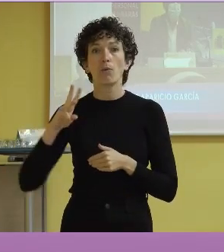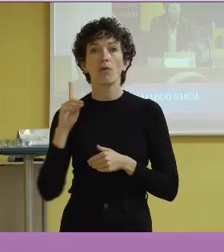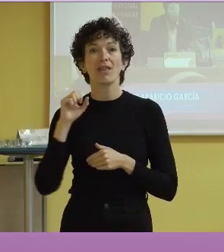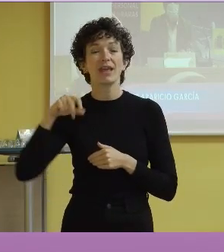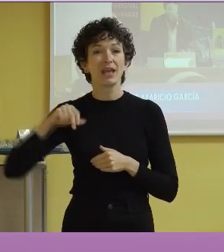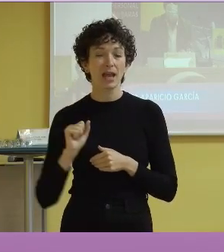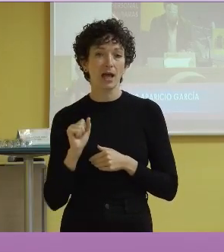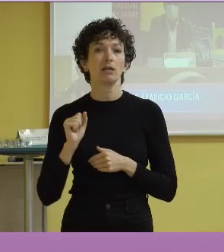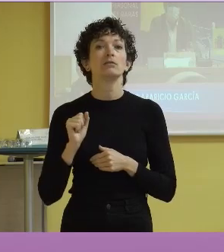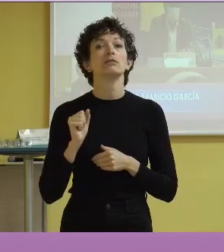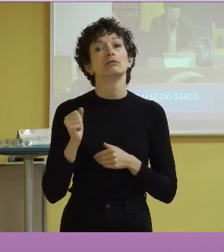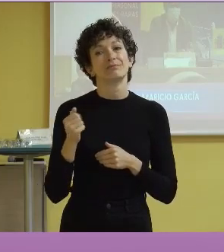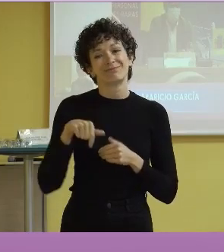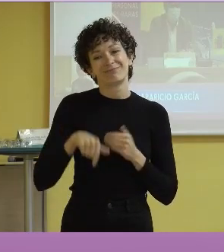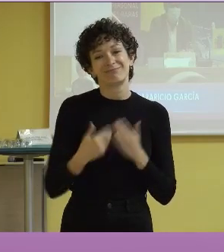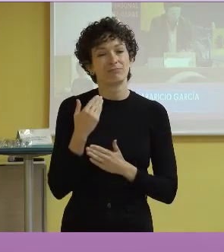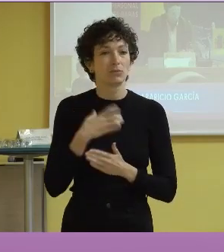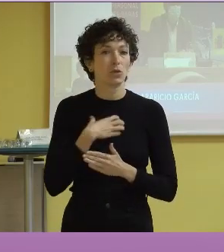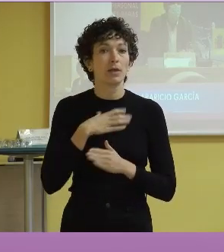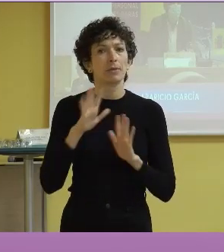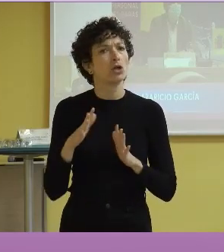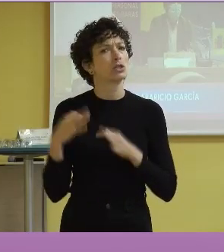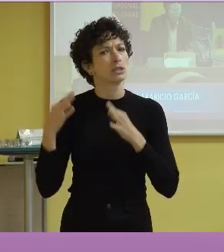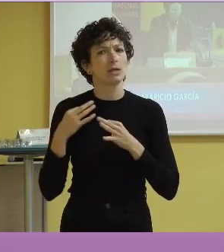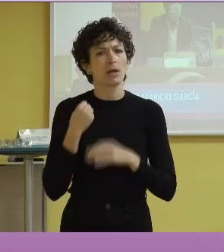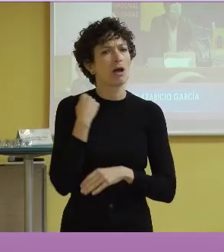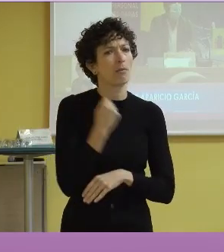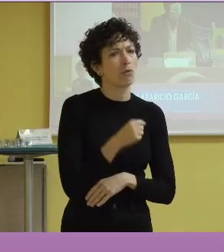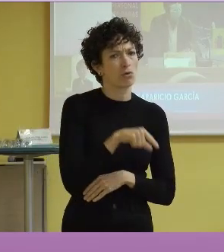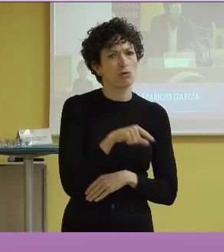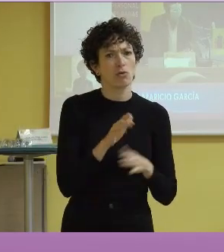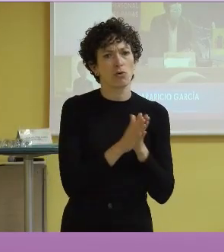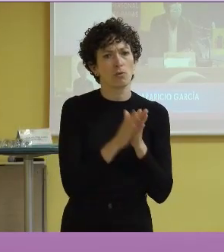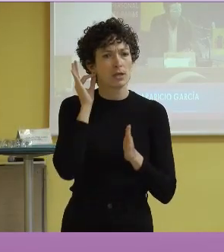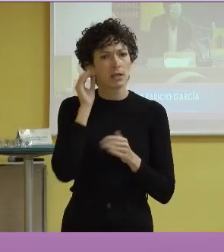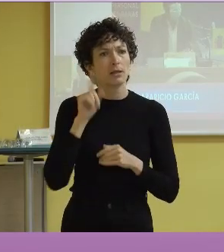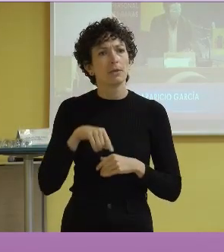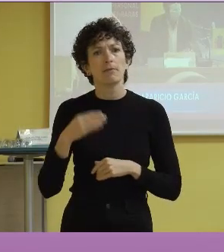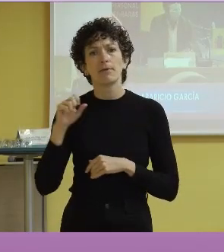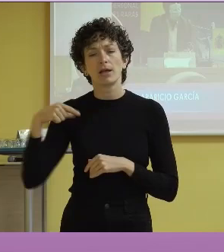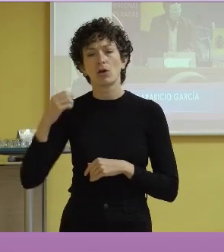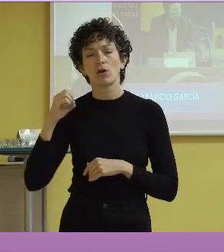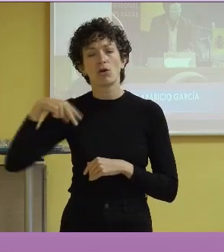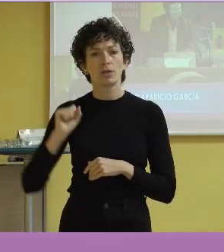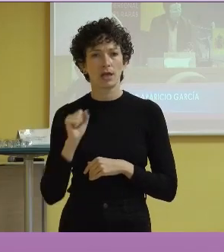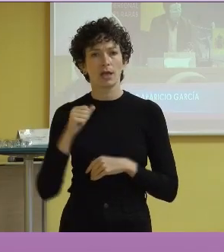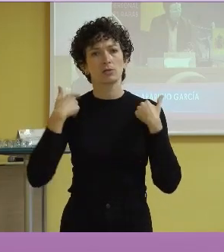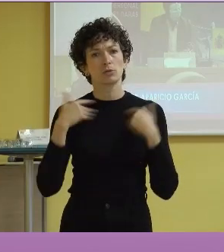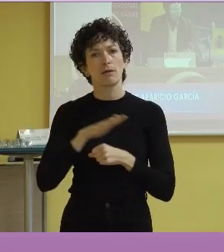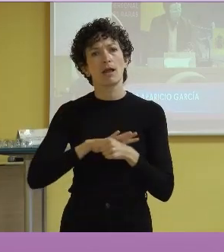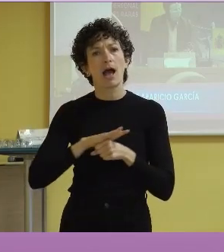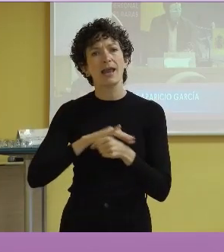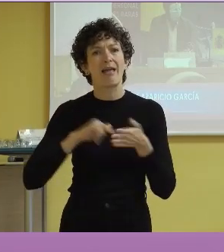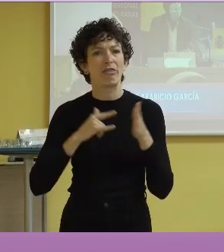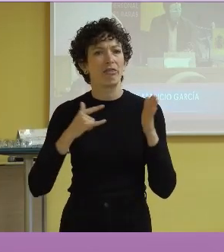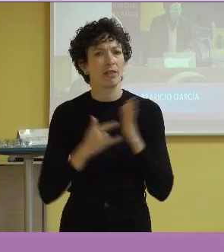nosotros, pero que ha estado ahí hasta el último momento en apoyo a Sonia, y por supuesto agradecer también a Begoña Ruiz, la responsable del área técnica,